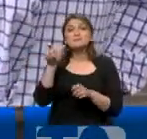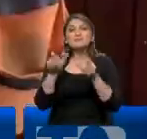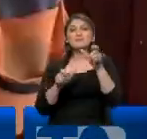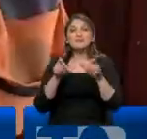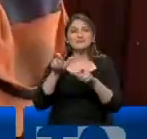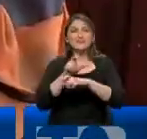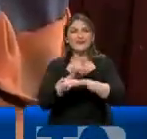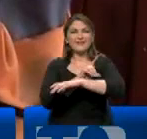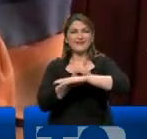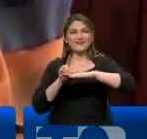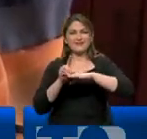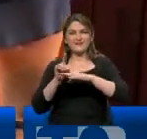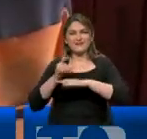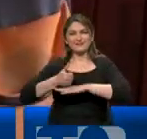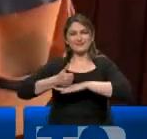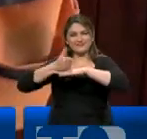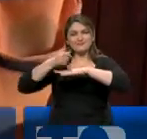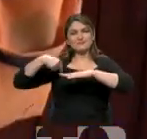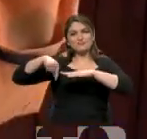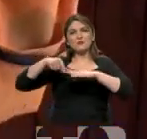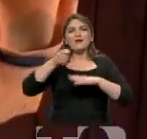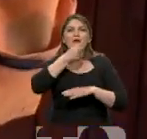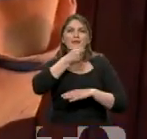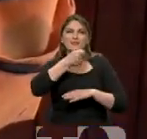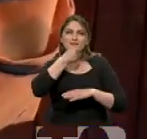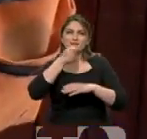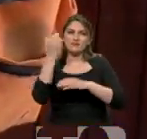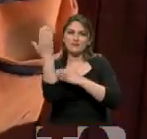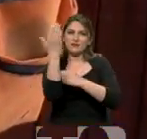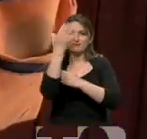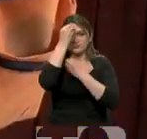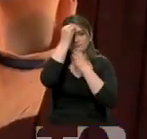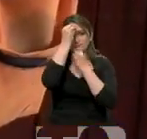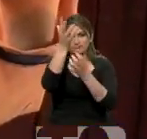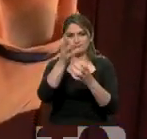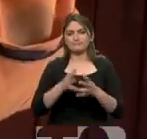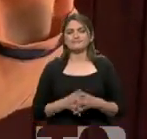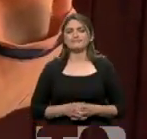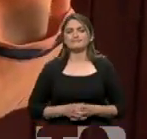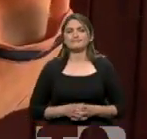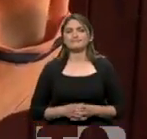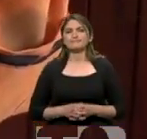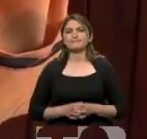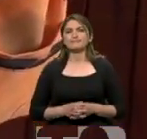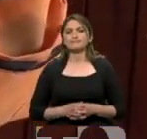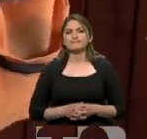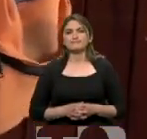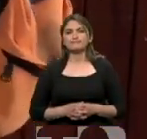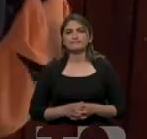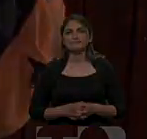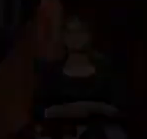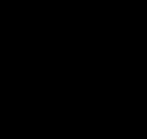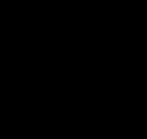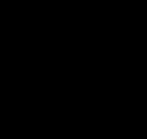ofrecerá una rueda de prensa. En la ciudad de Vacas, provincia de Morona, Santiago, Wilson Cabrera, 24 horas.